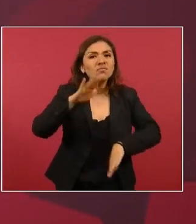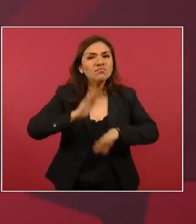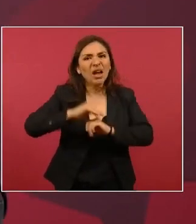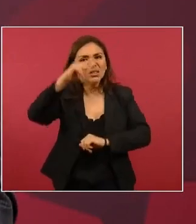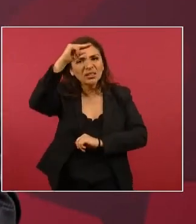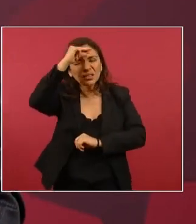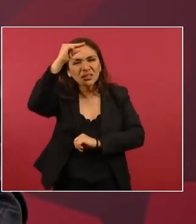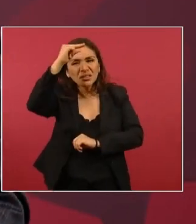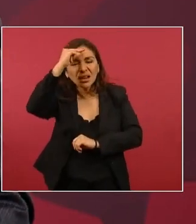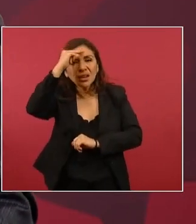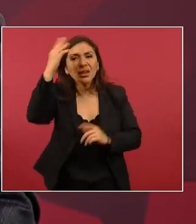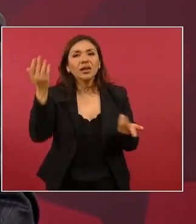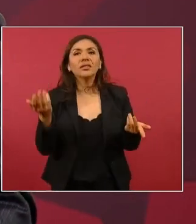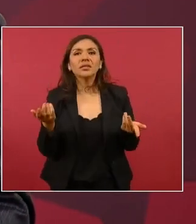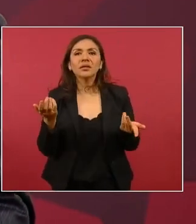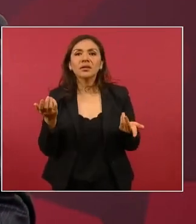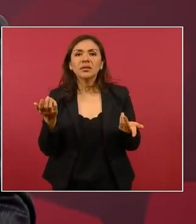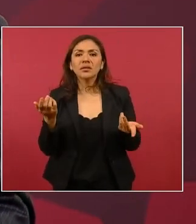inteligente,